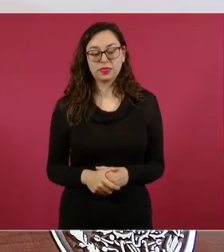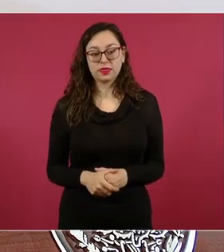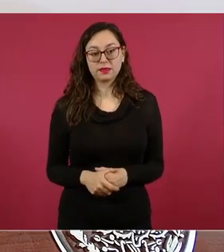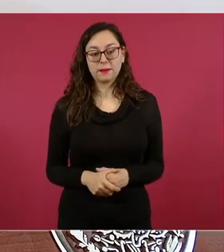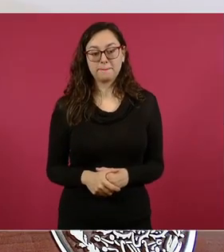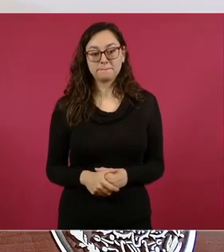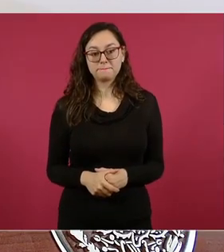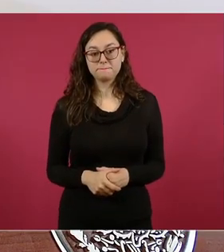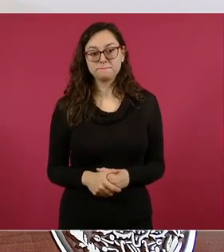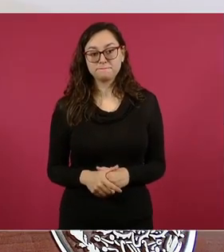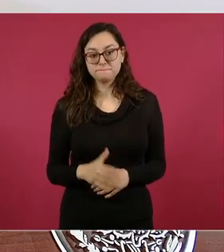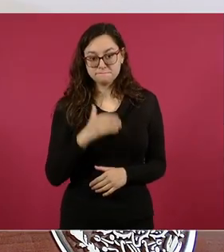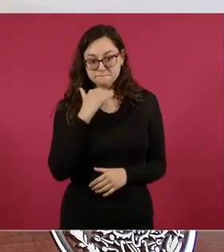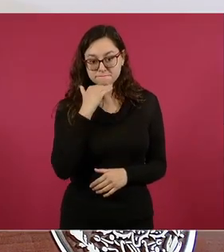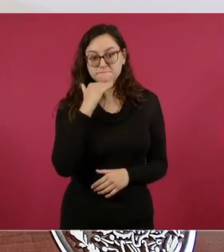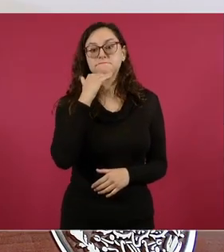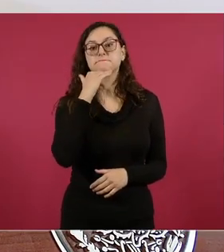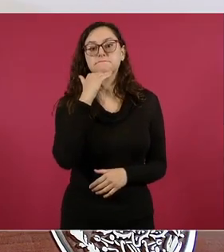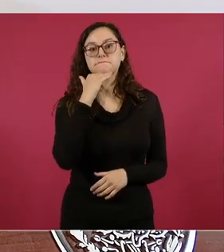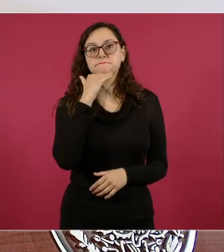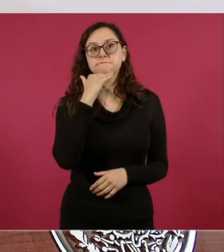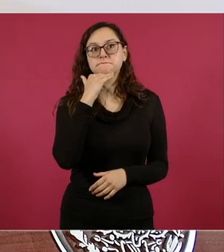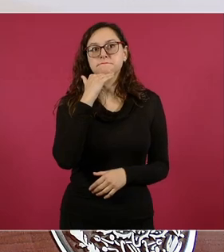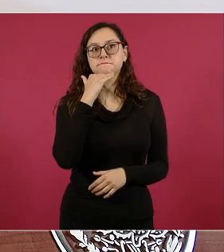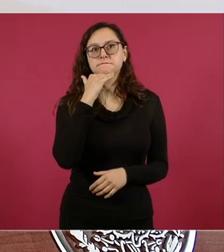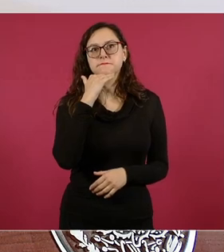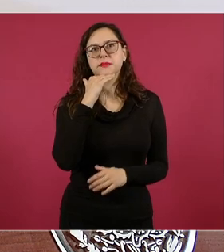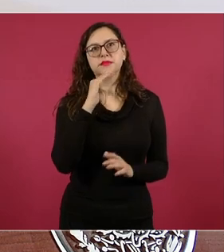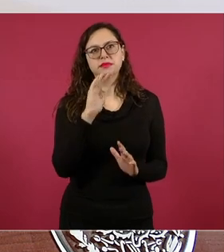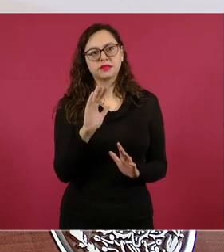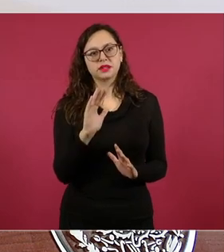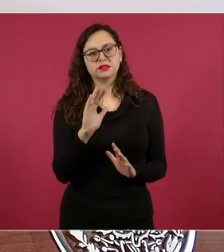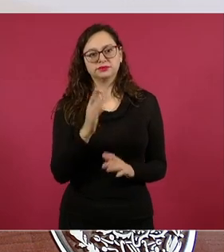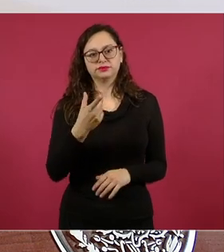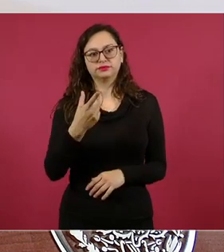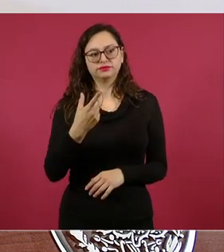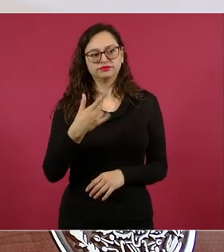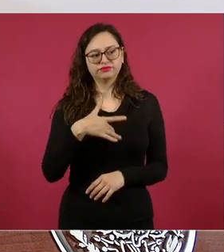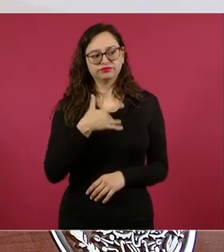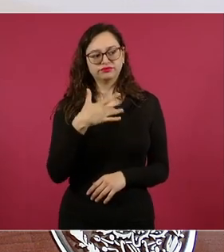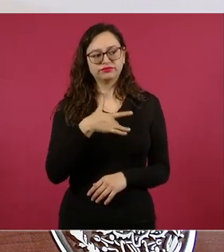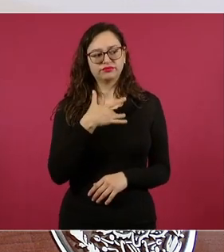No diría dignidad, porque la dignidad la tenemos